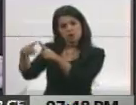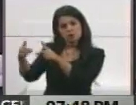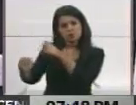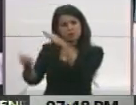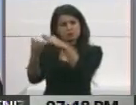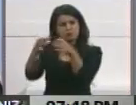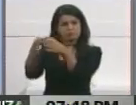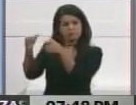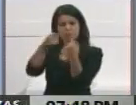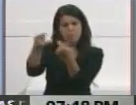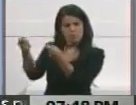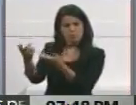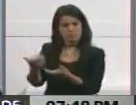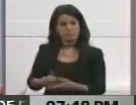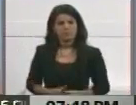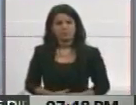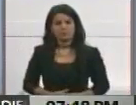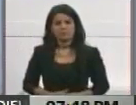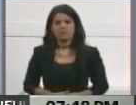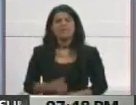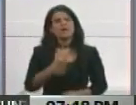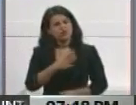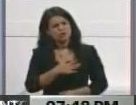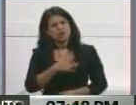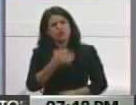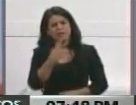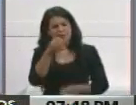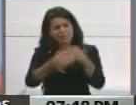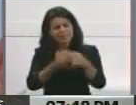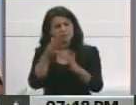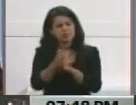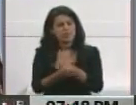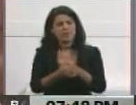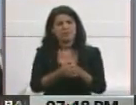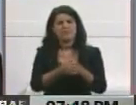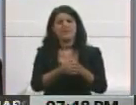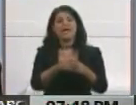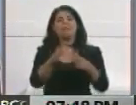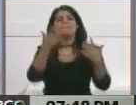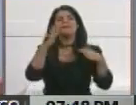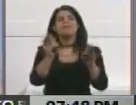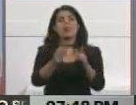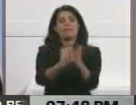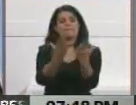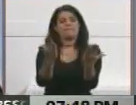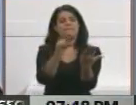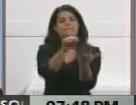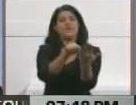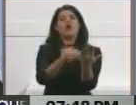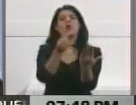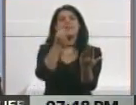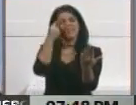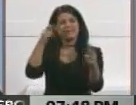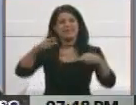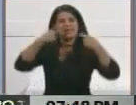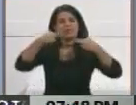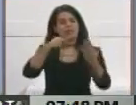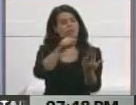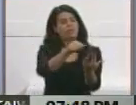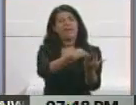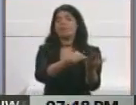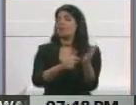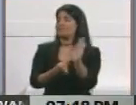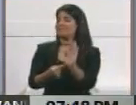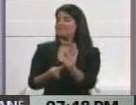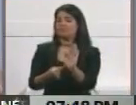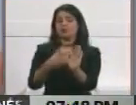país yo hablaba de una especie de menú de restaurant porque si a nosotros se nos da una razón hemos de sacar al presidente por